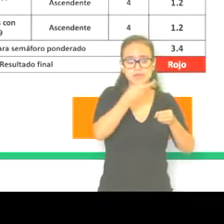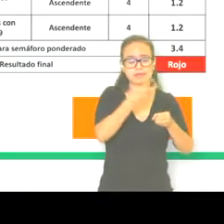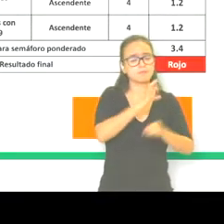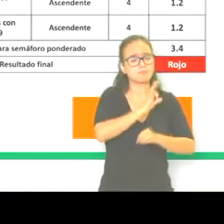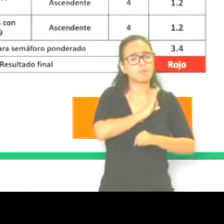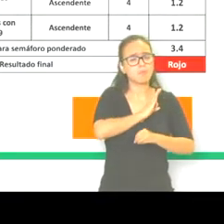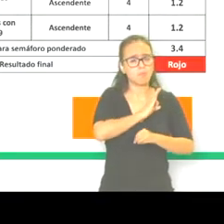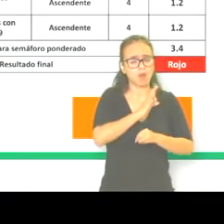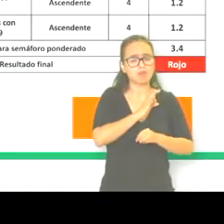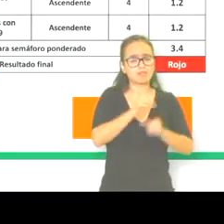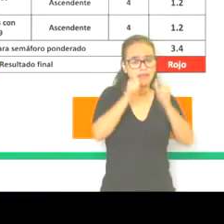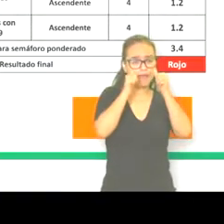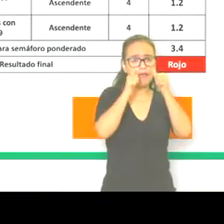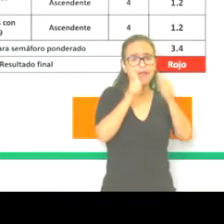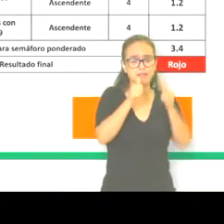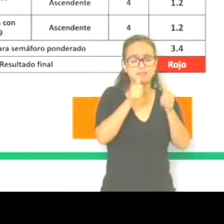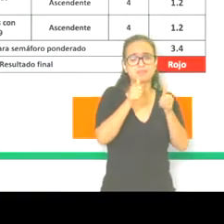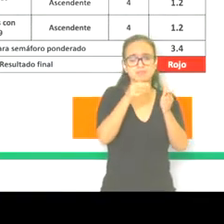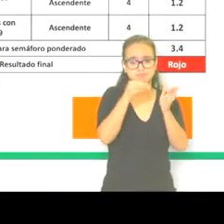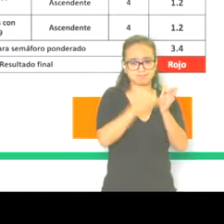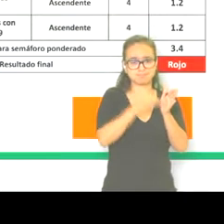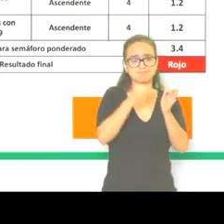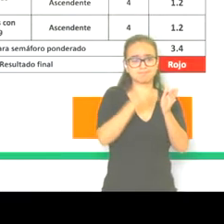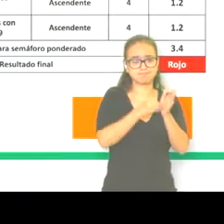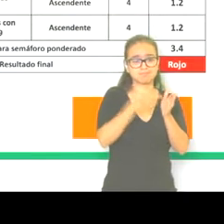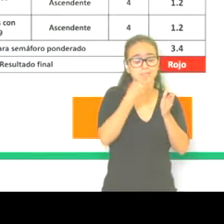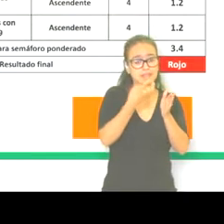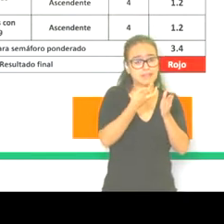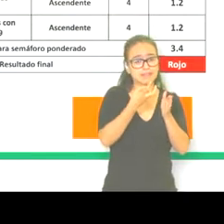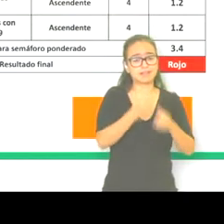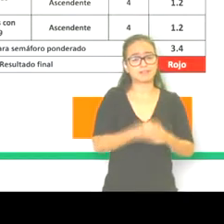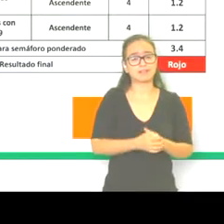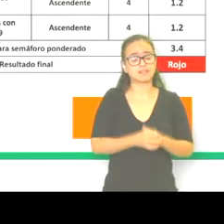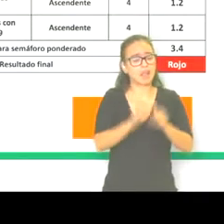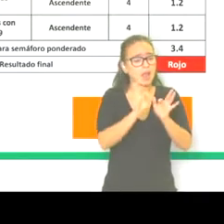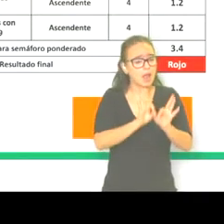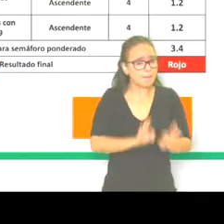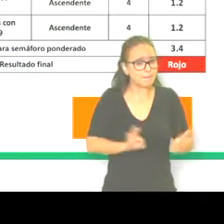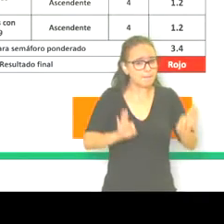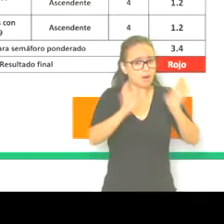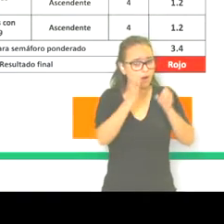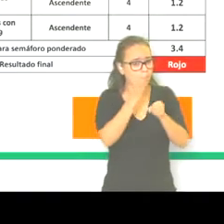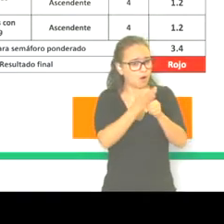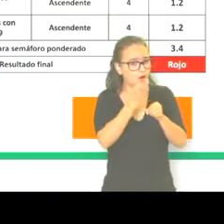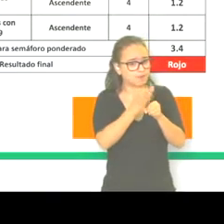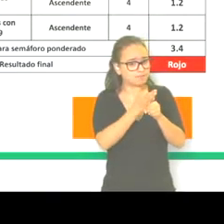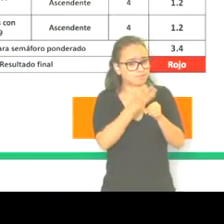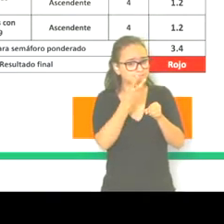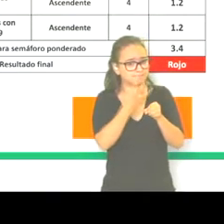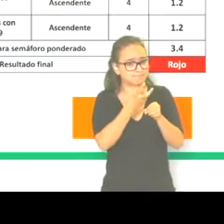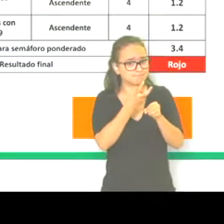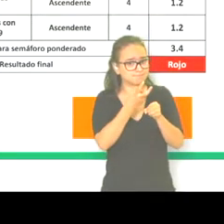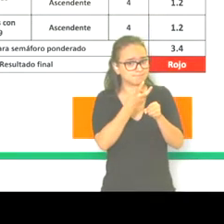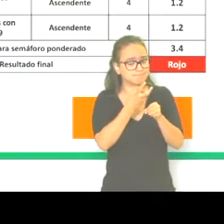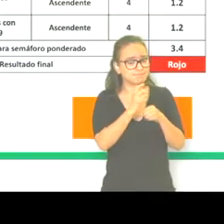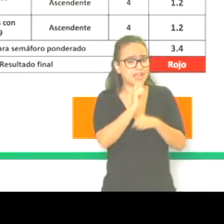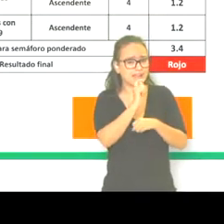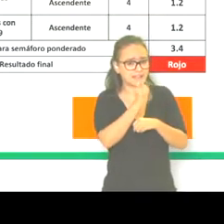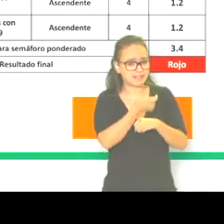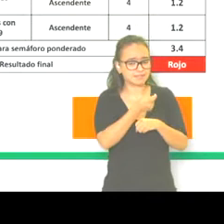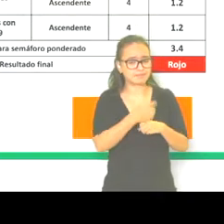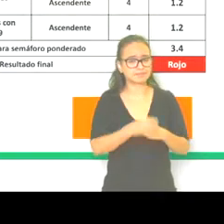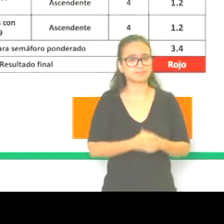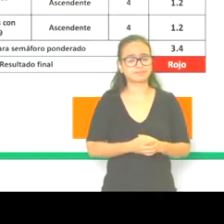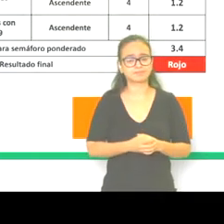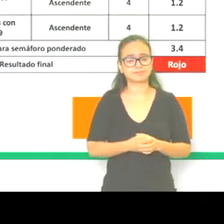rango de posibilidad de atención, pues no es una parte primordial, ya que esto nos lleva entonces a